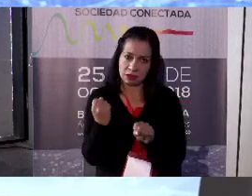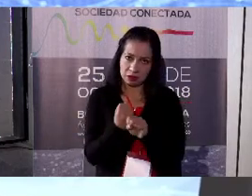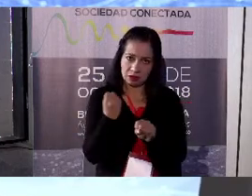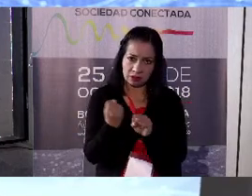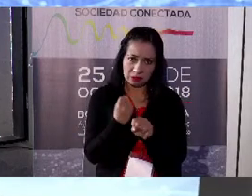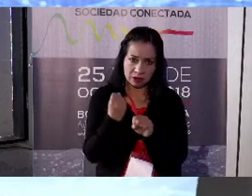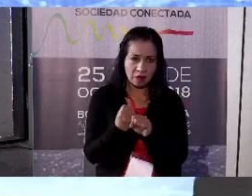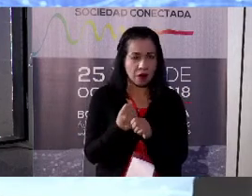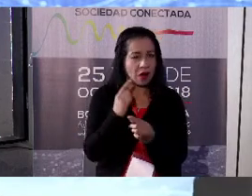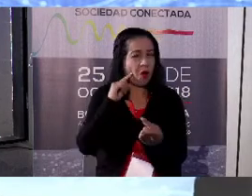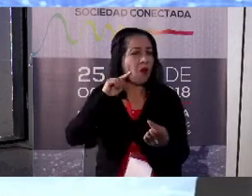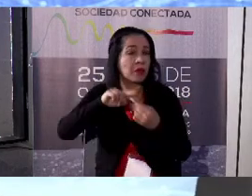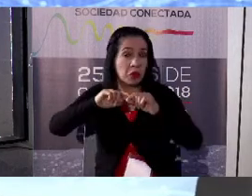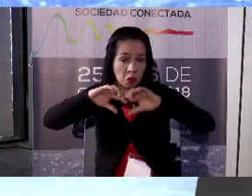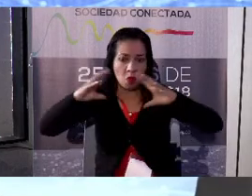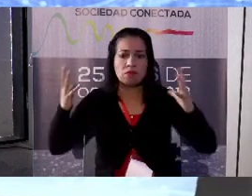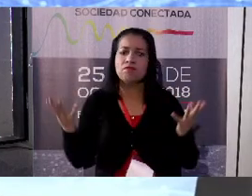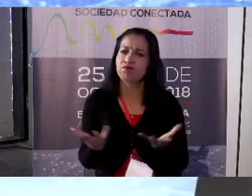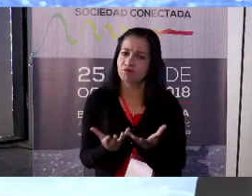tener un mundo